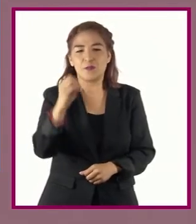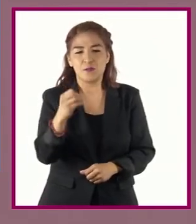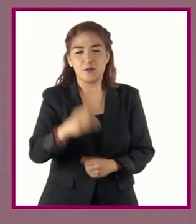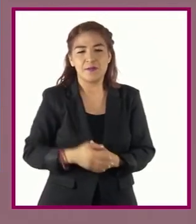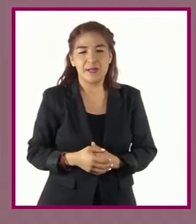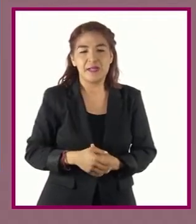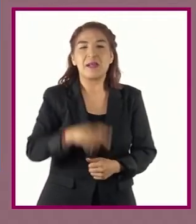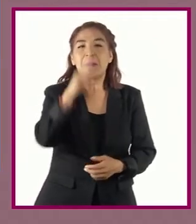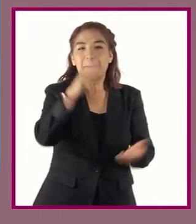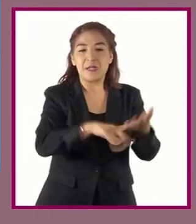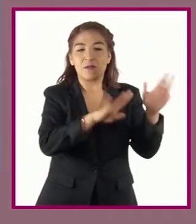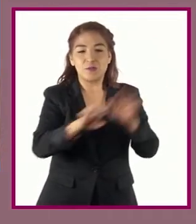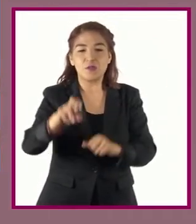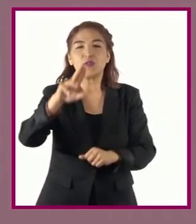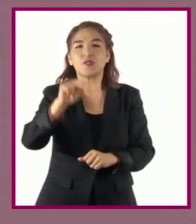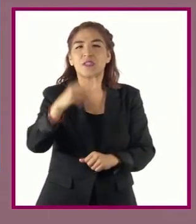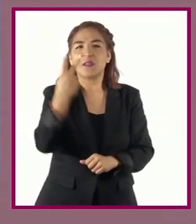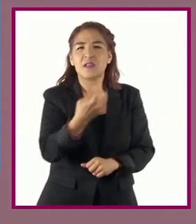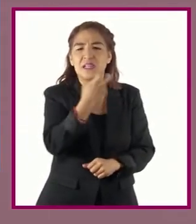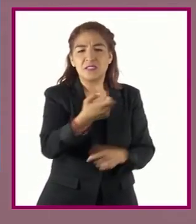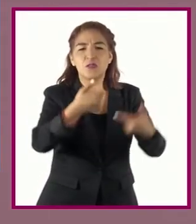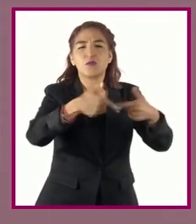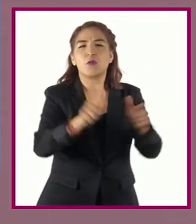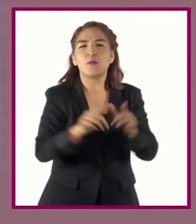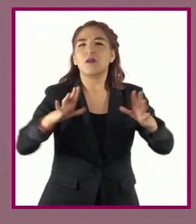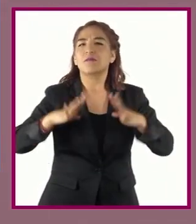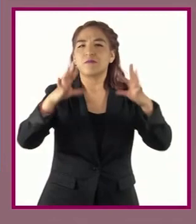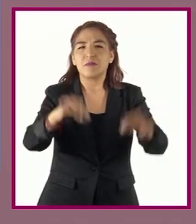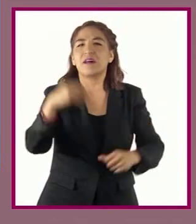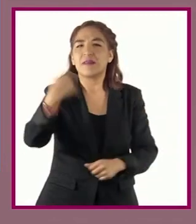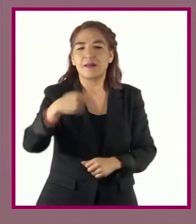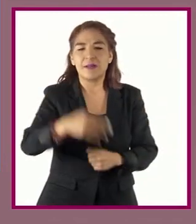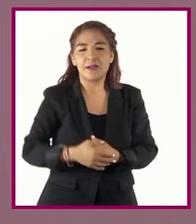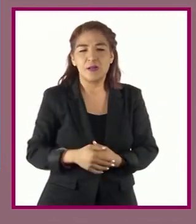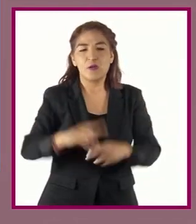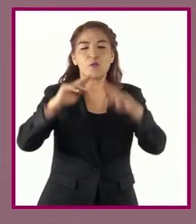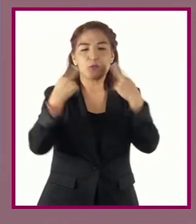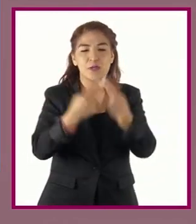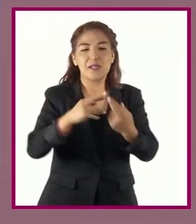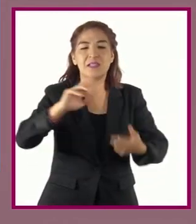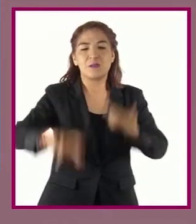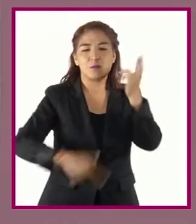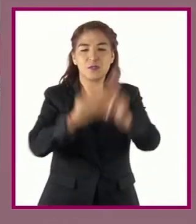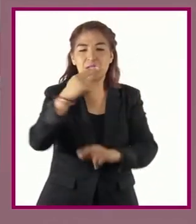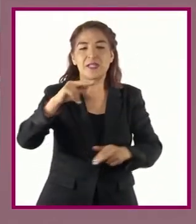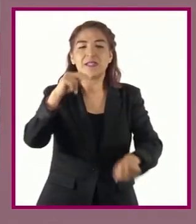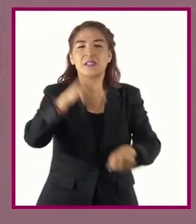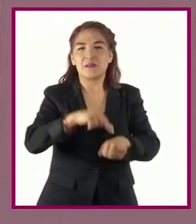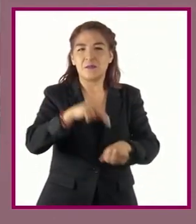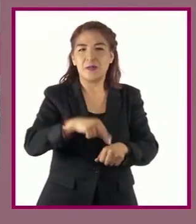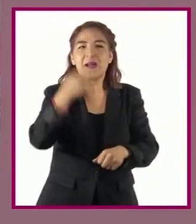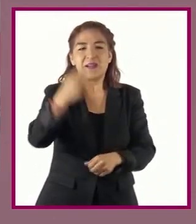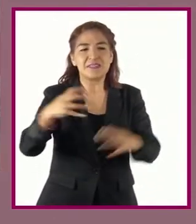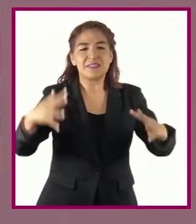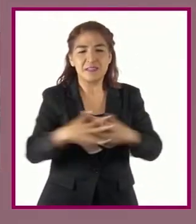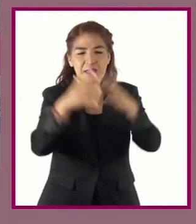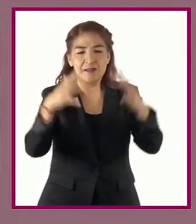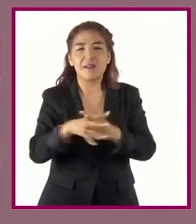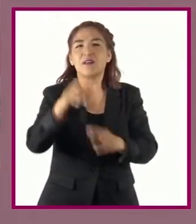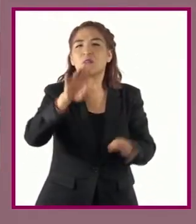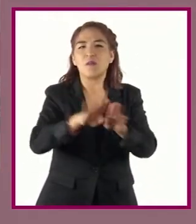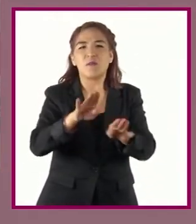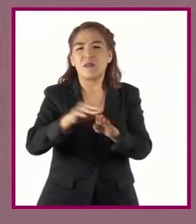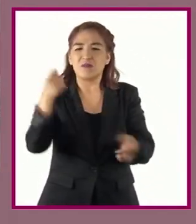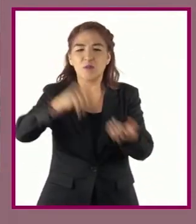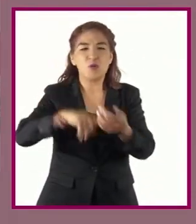En 1982, estos movimientos se funden en la llamada Unión Revolucionaria Nacional Guatemalteca. Ese mismo año, y mediante un golpe de